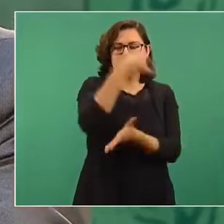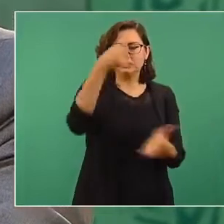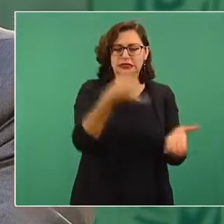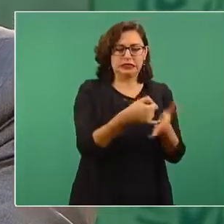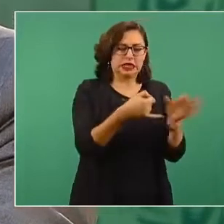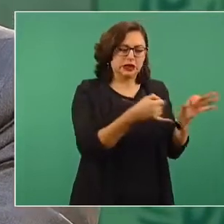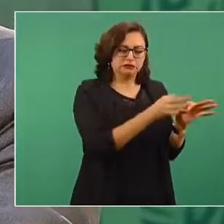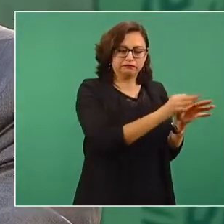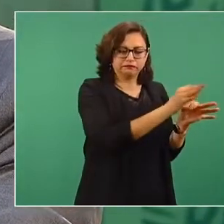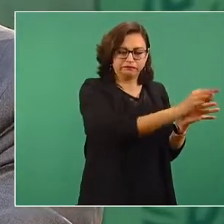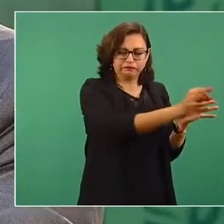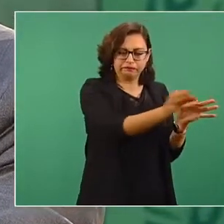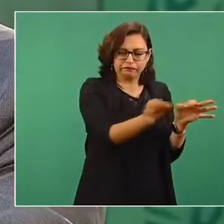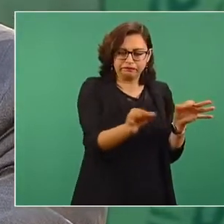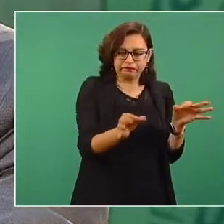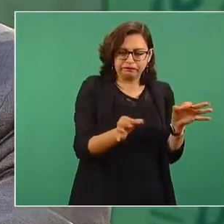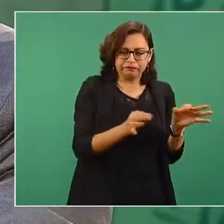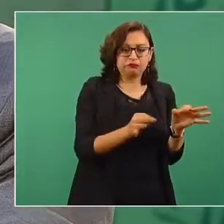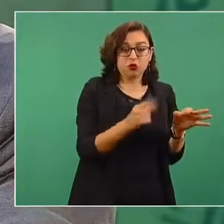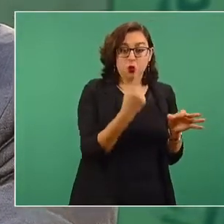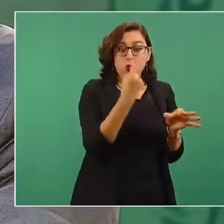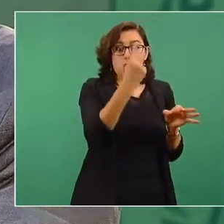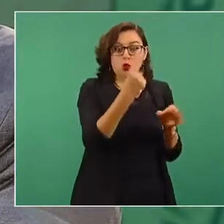utilizó de prisión,